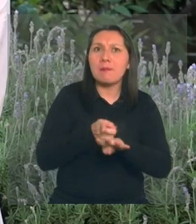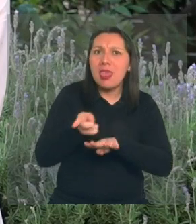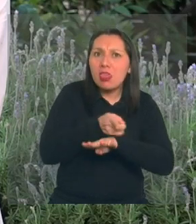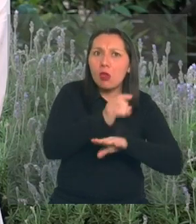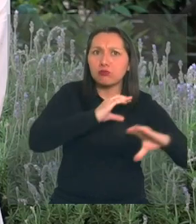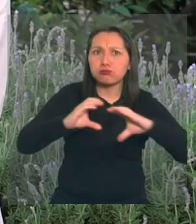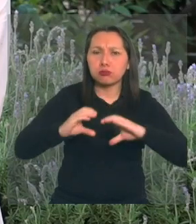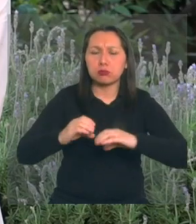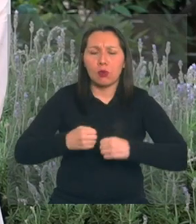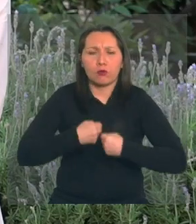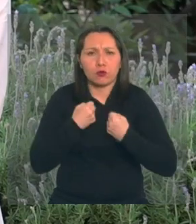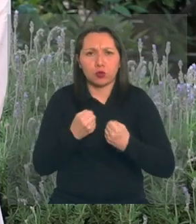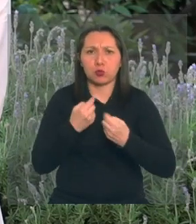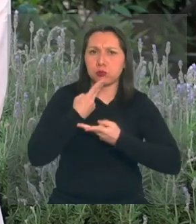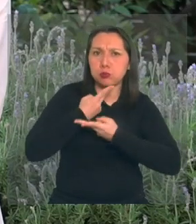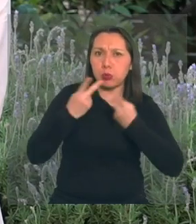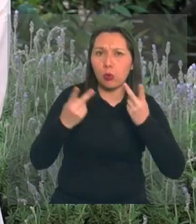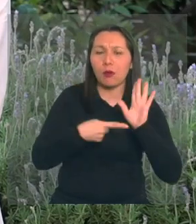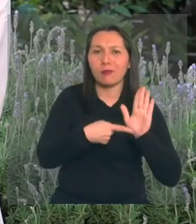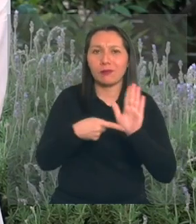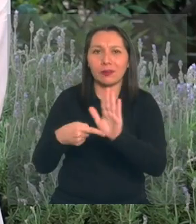robusto, público,